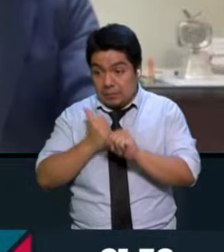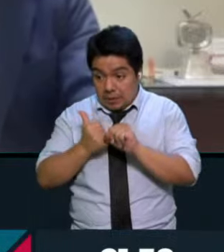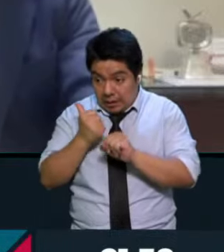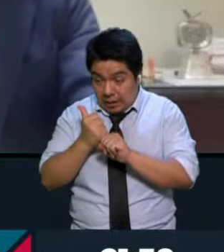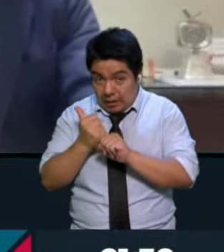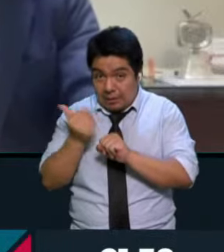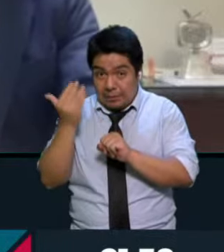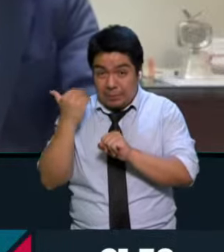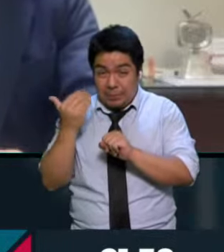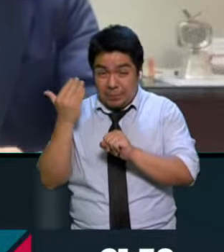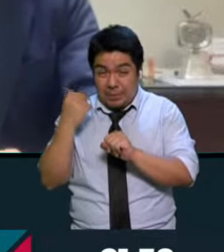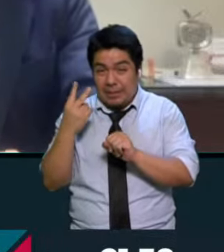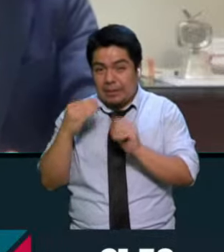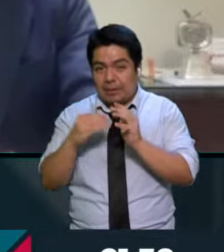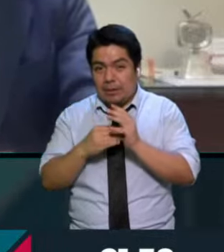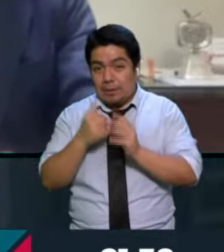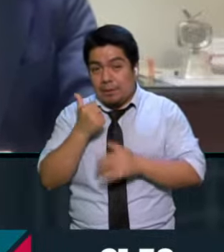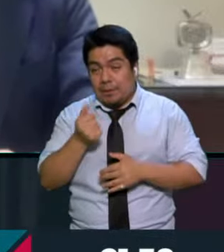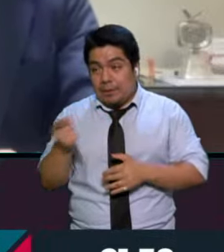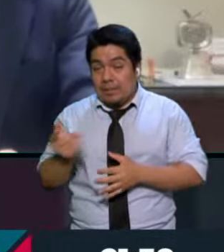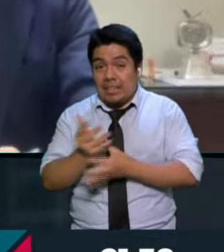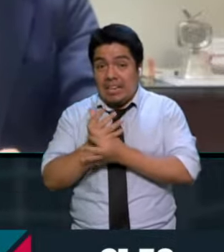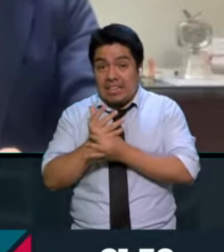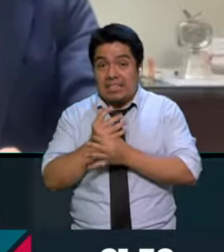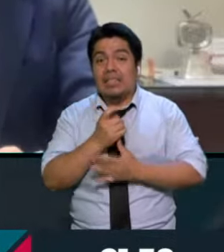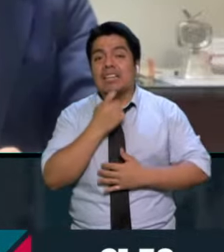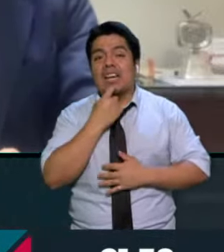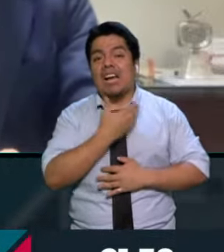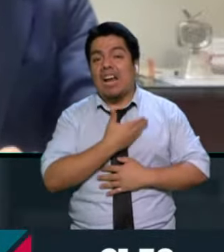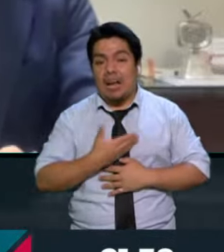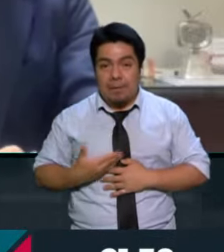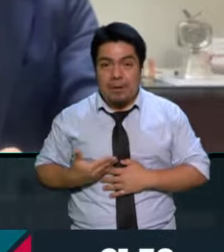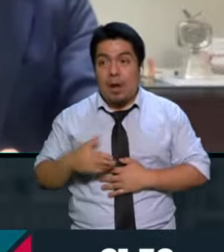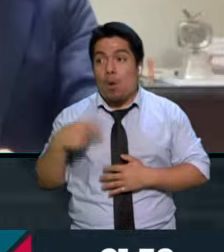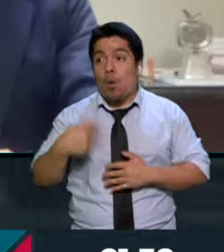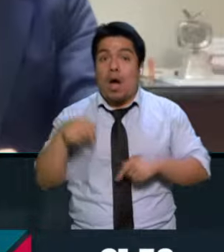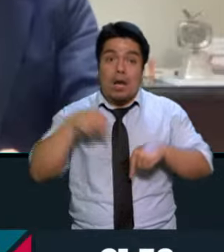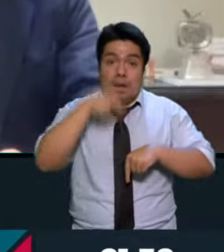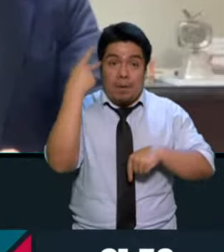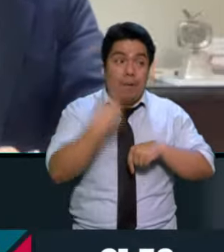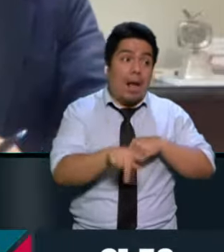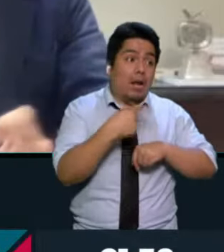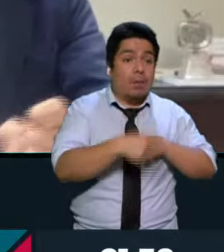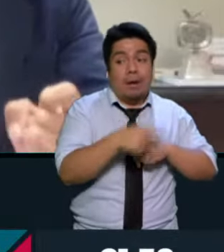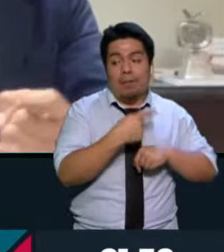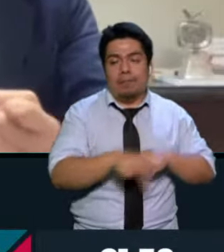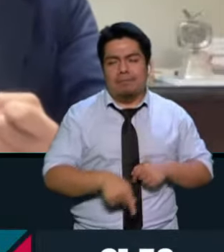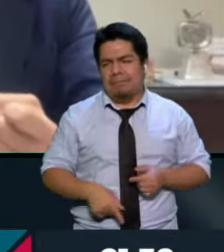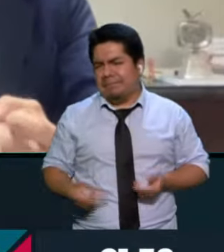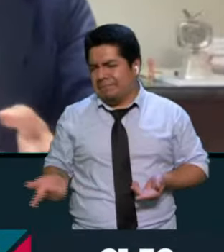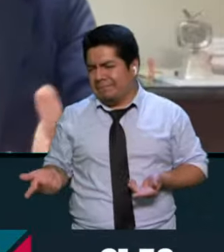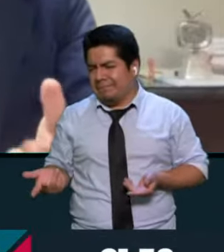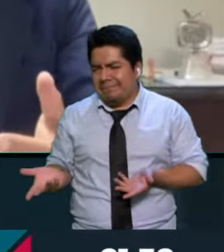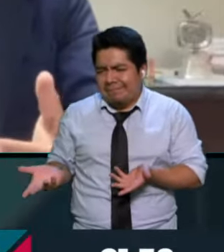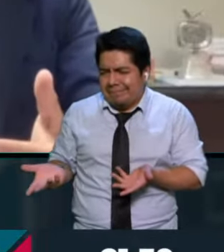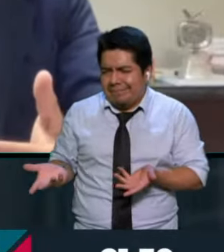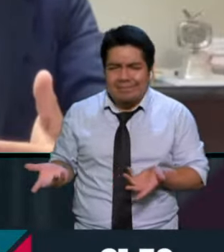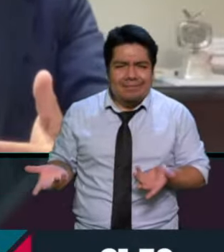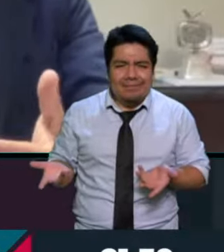desde 2006 estamos escuchando que Andrés Manuel López Obrador iba a ser un peligro para México y resulta que no. Creció la